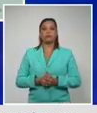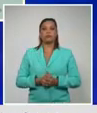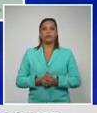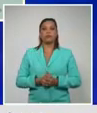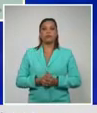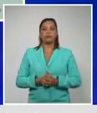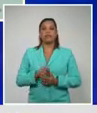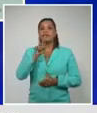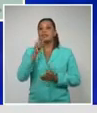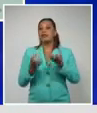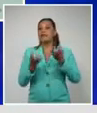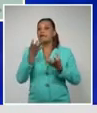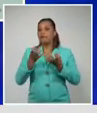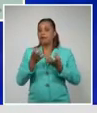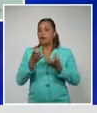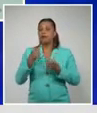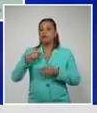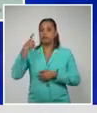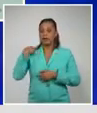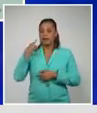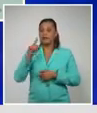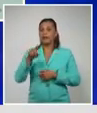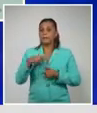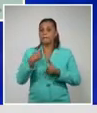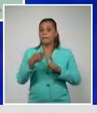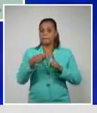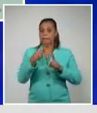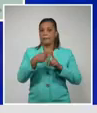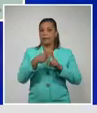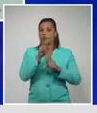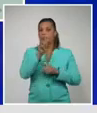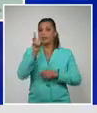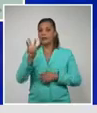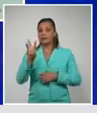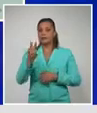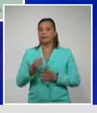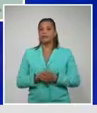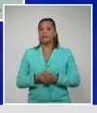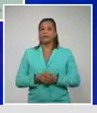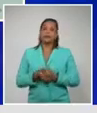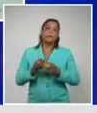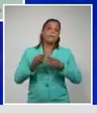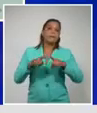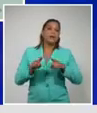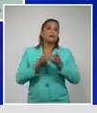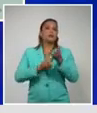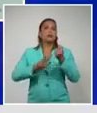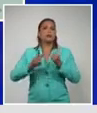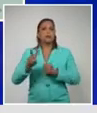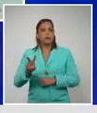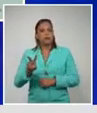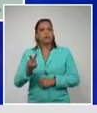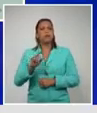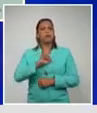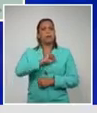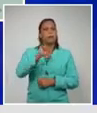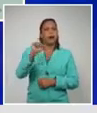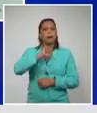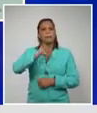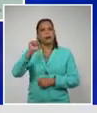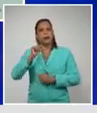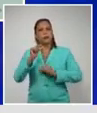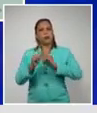4 casos más, estamos hablando de 13 casos autóctonos, sin embargo es una provincia que ha logrado controlar